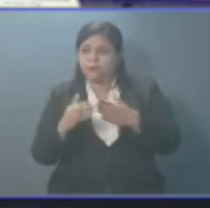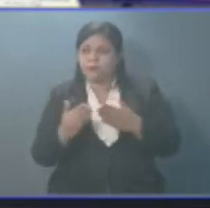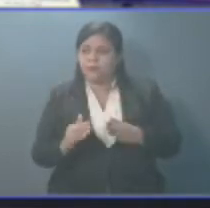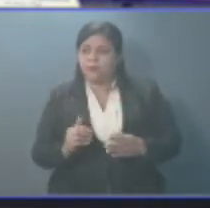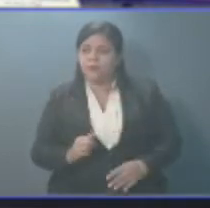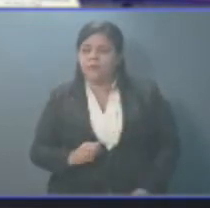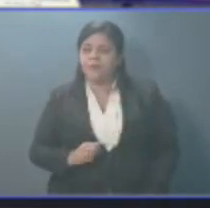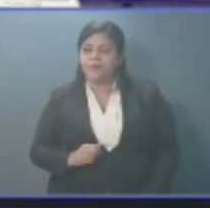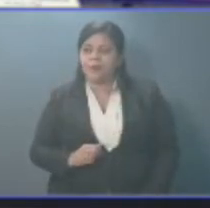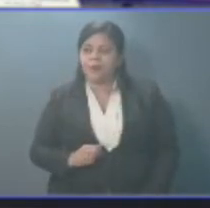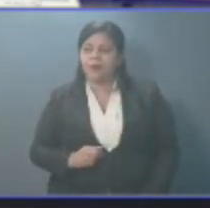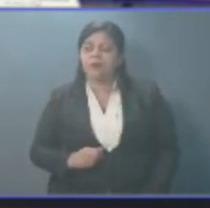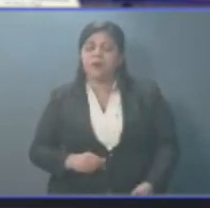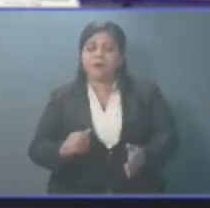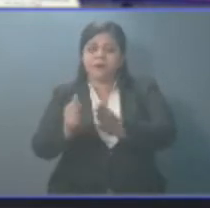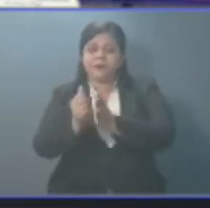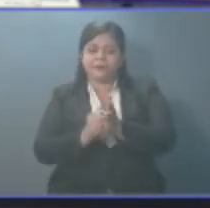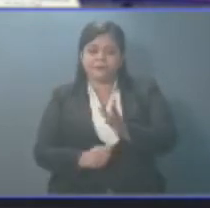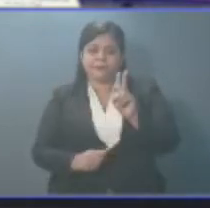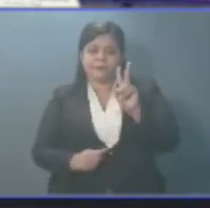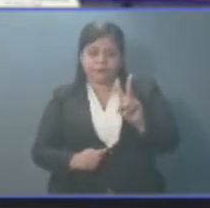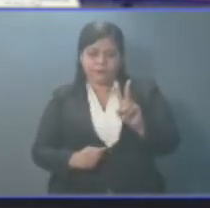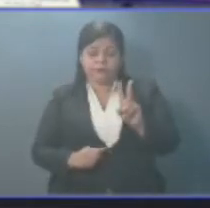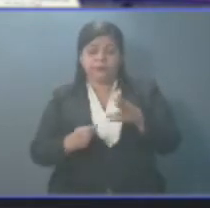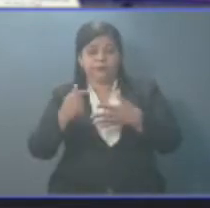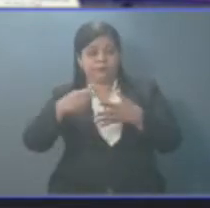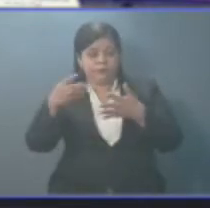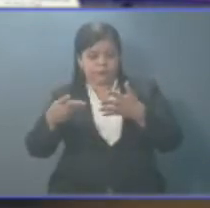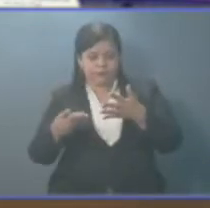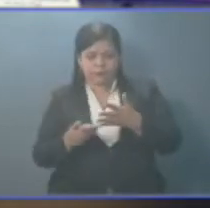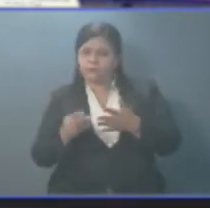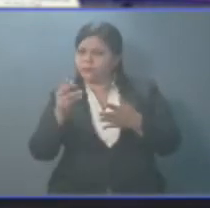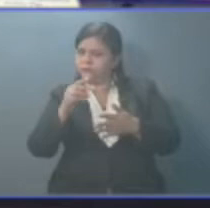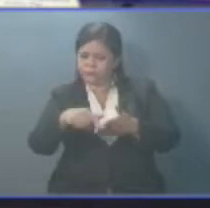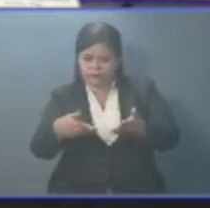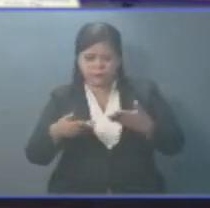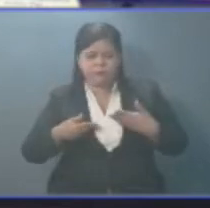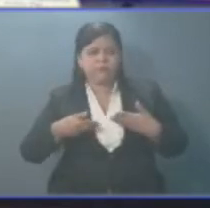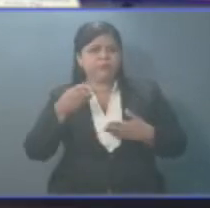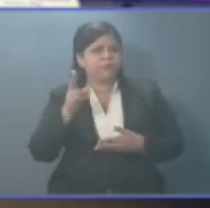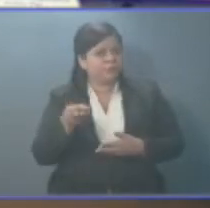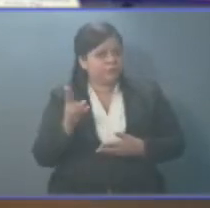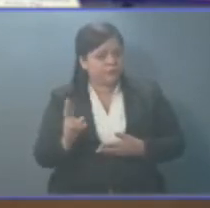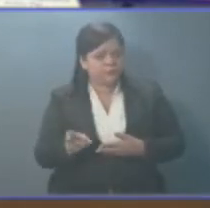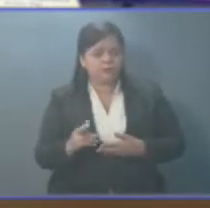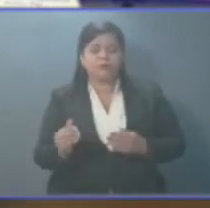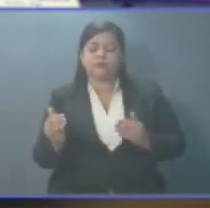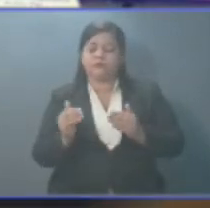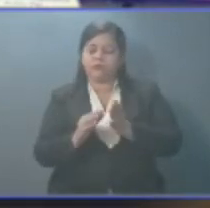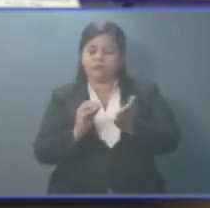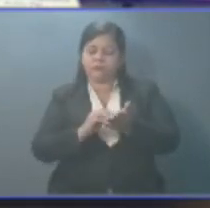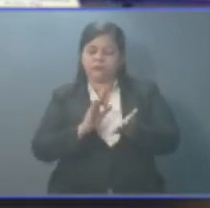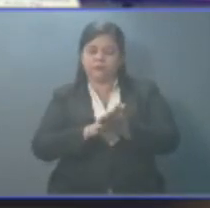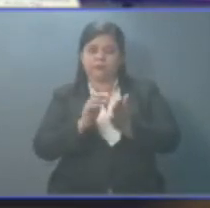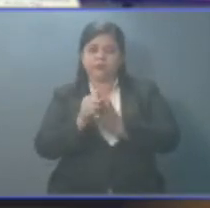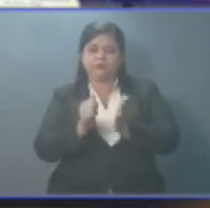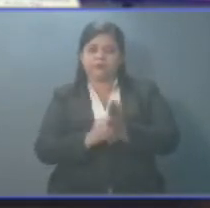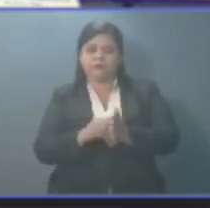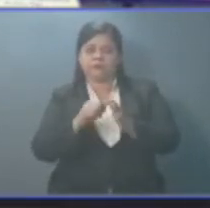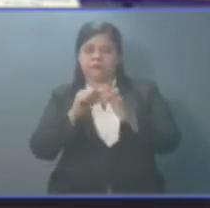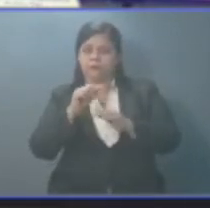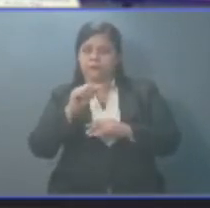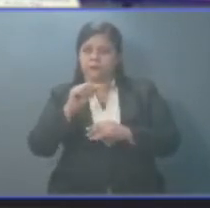seccionales. Artículo 2. El mismo derecho de prórroga establecido en el artículo